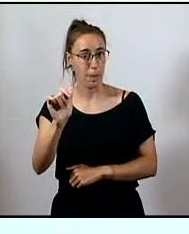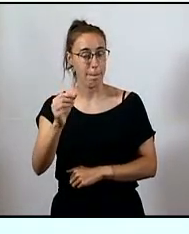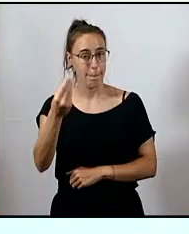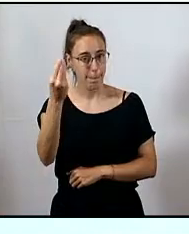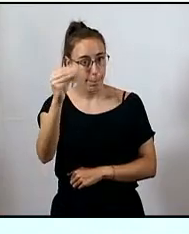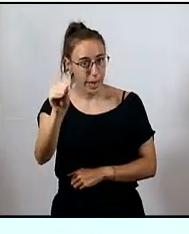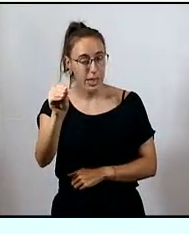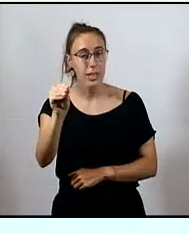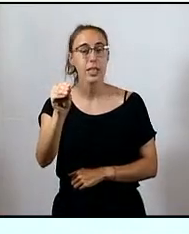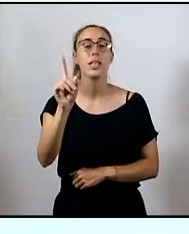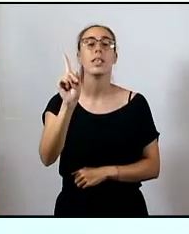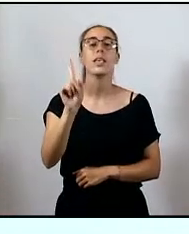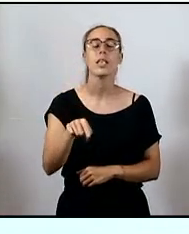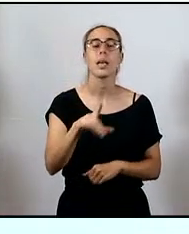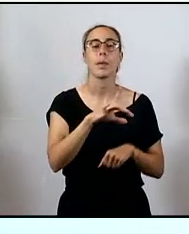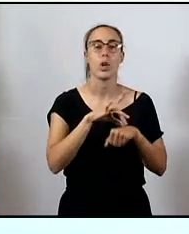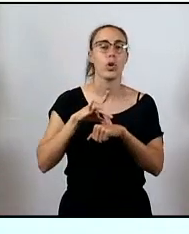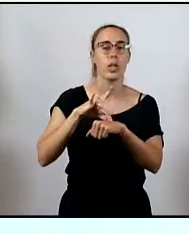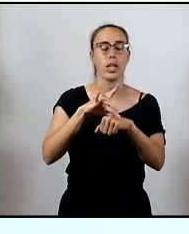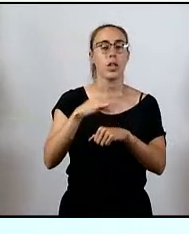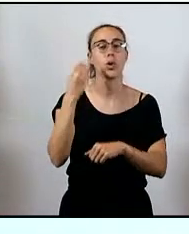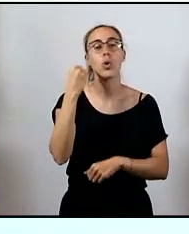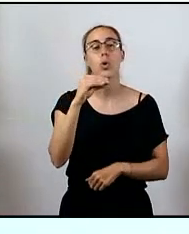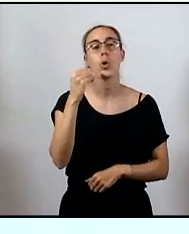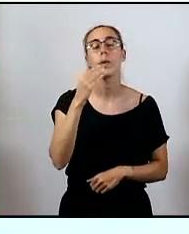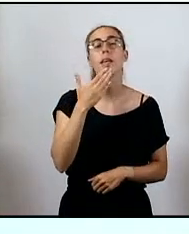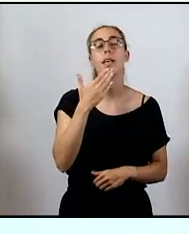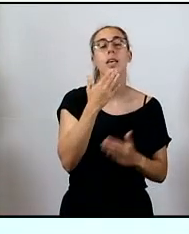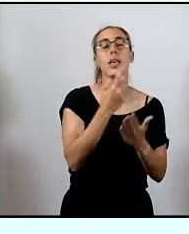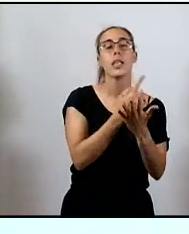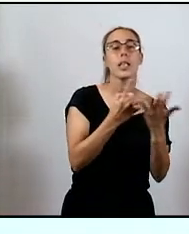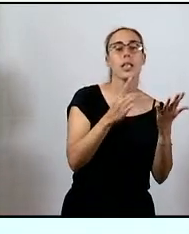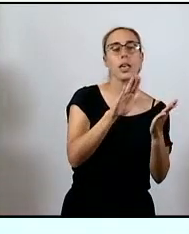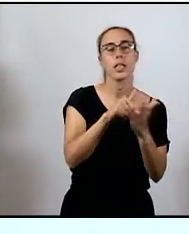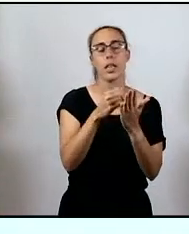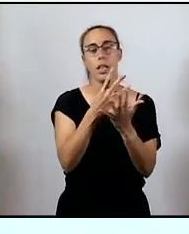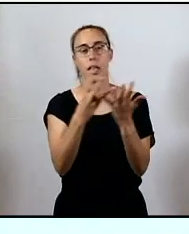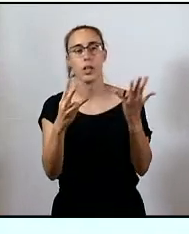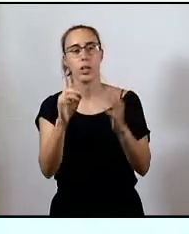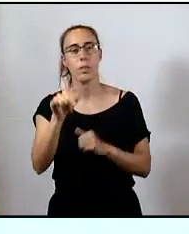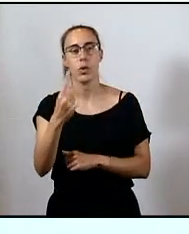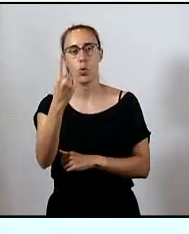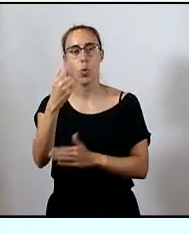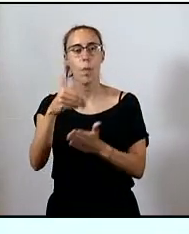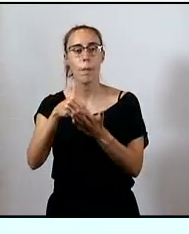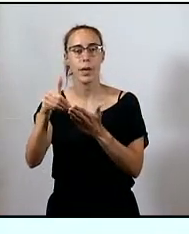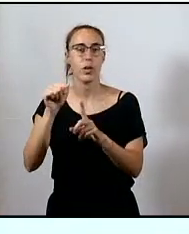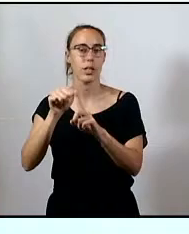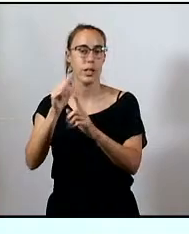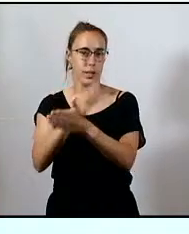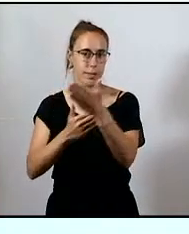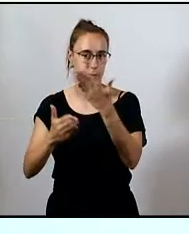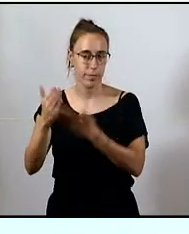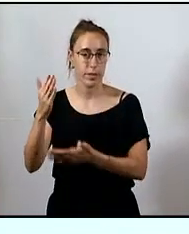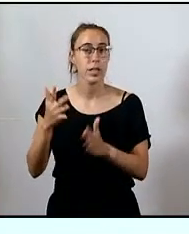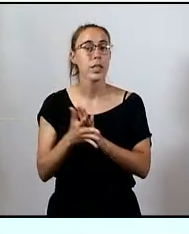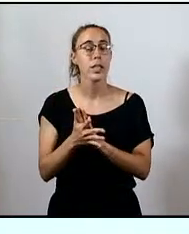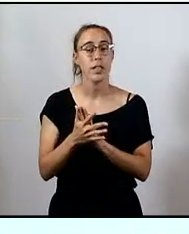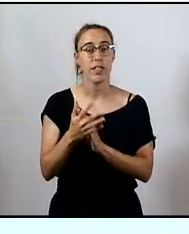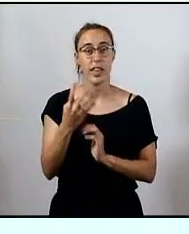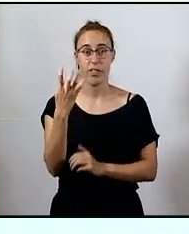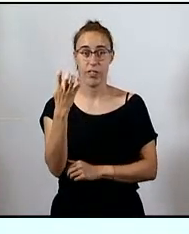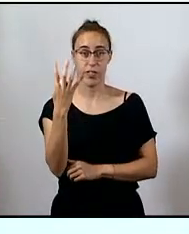500.000 a orientación a jóvenes entre 16 y 18 y 1 millón para orientación en discapacidad. Faltarían 4 millones que